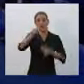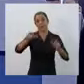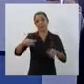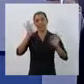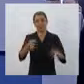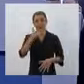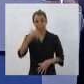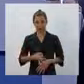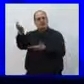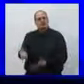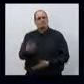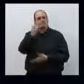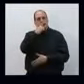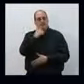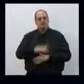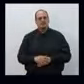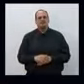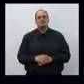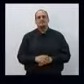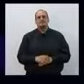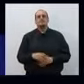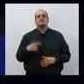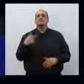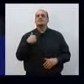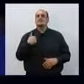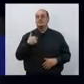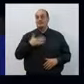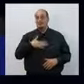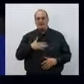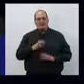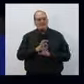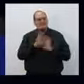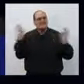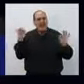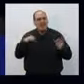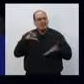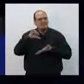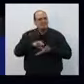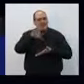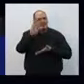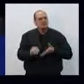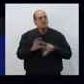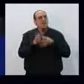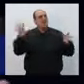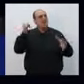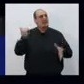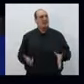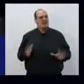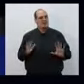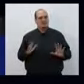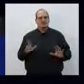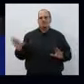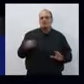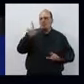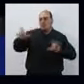este bloque me hace feliz ser presidente de un país donde se vive en libertad respetando nos